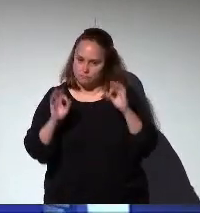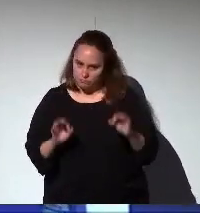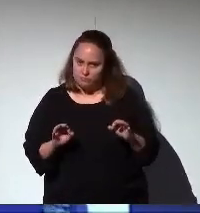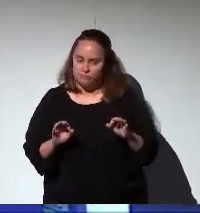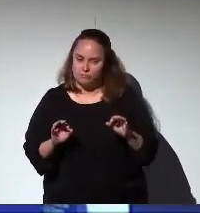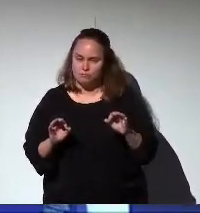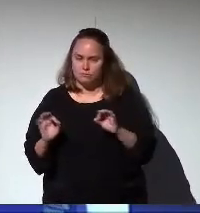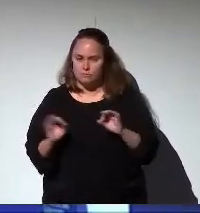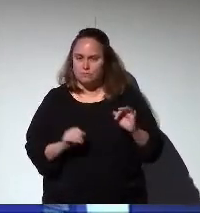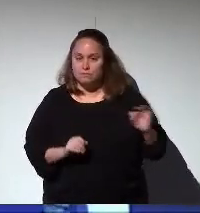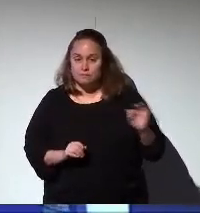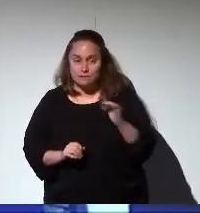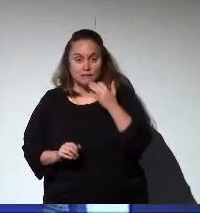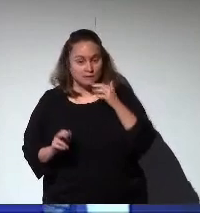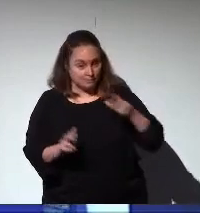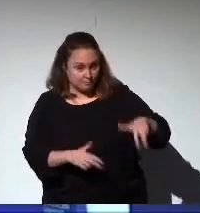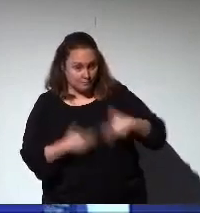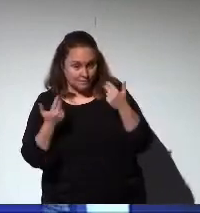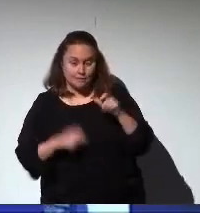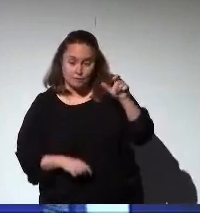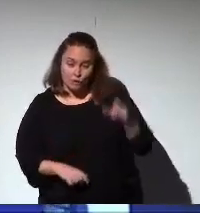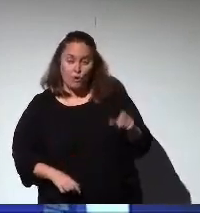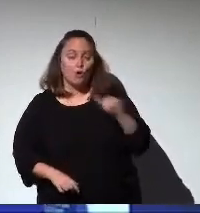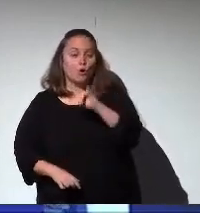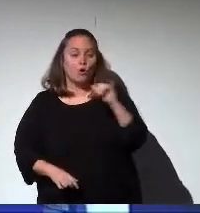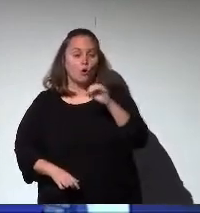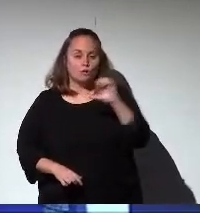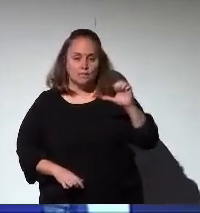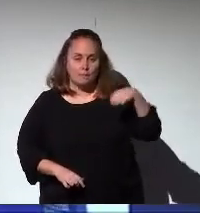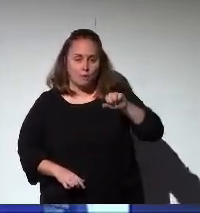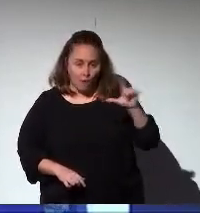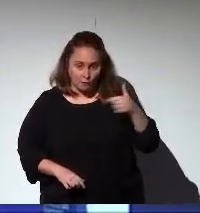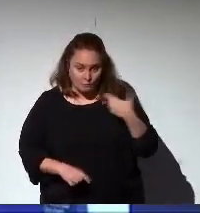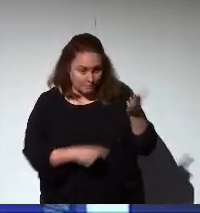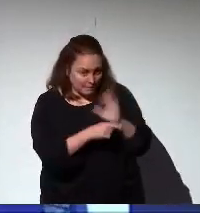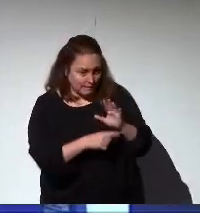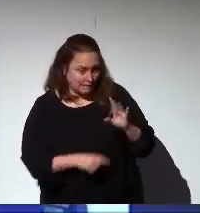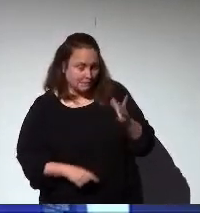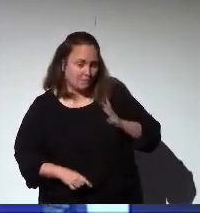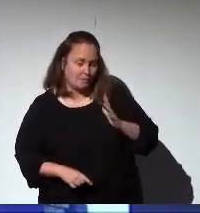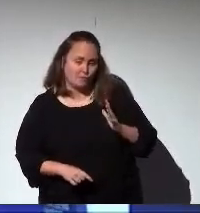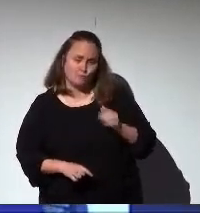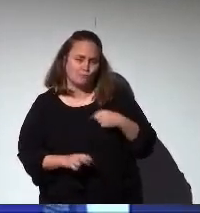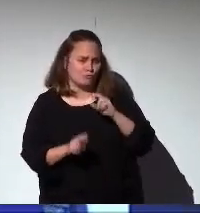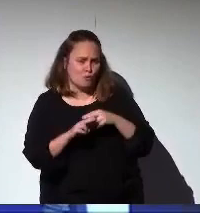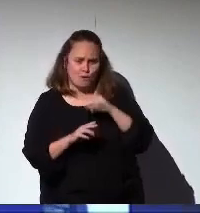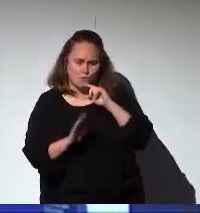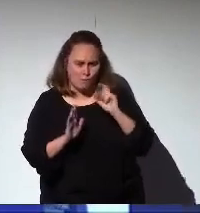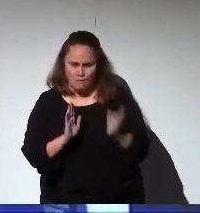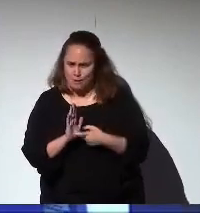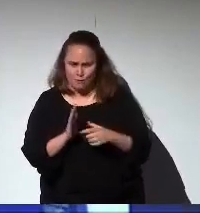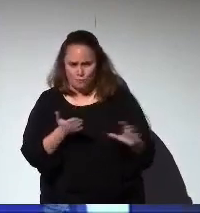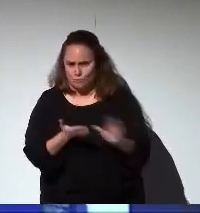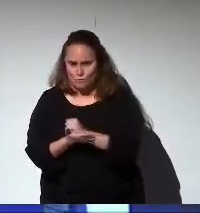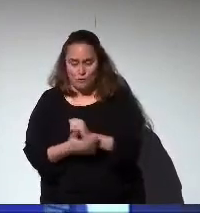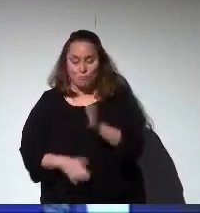fuéramos haciendo. Y si me lo permiten, entonces, José Manuel, tú te presentas, por favor. Sí, por favor. Completo, porque